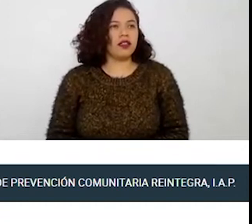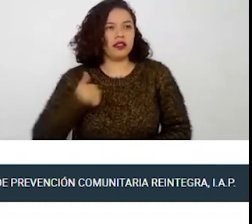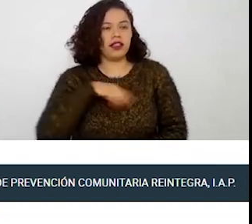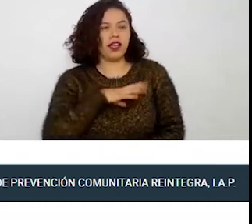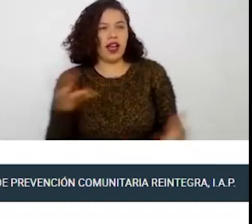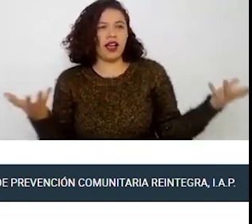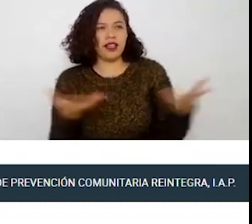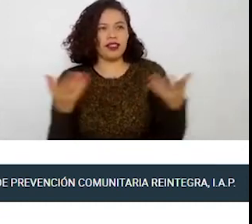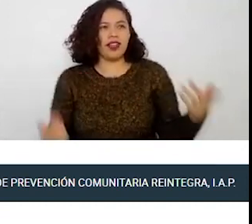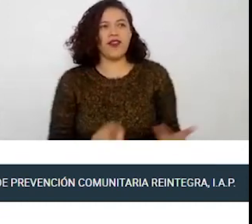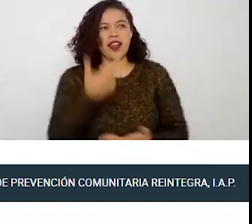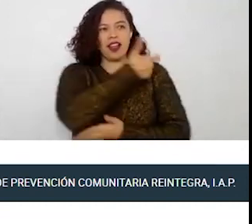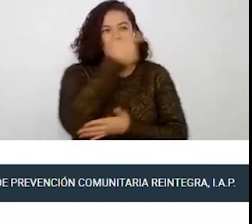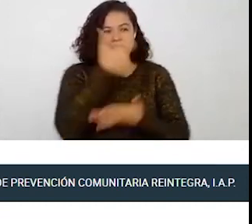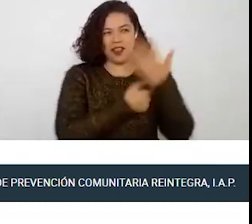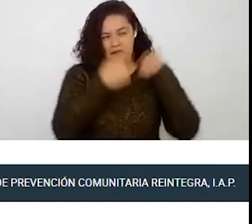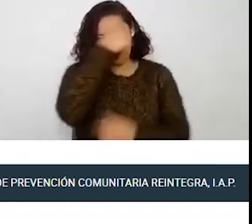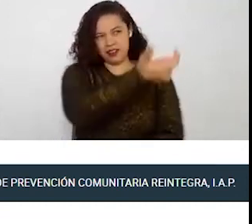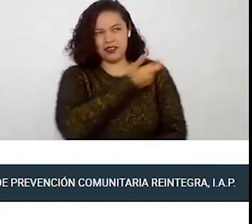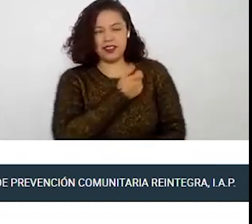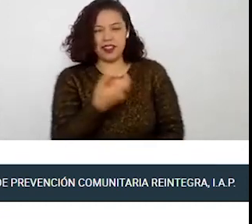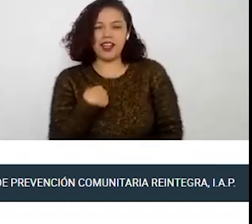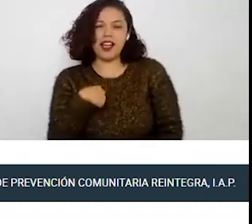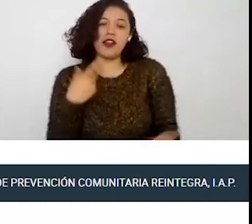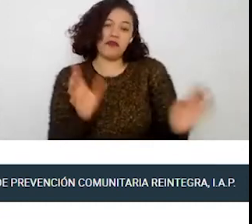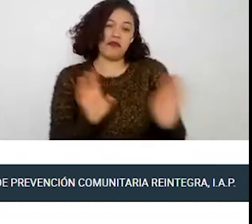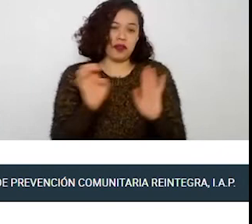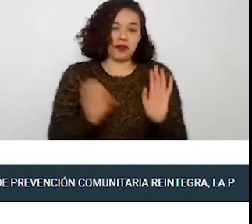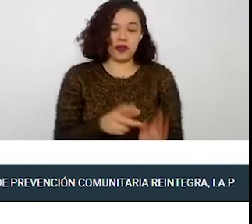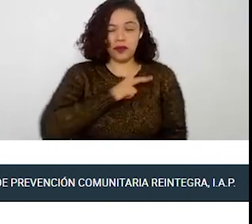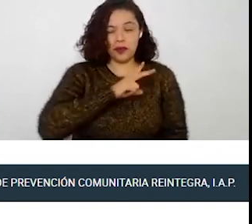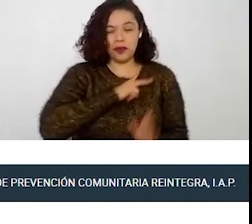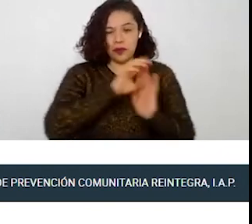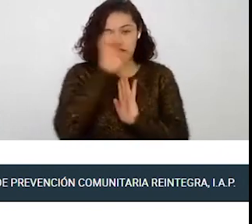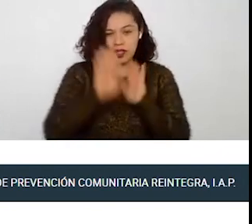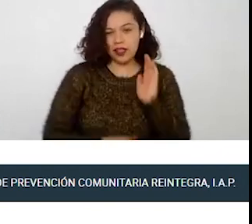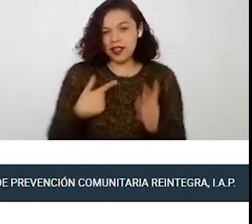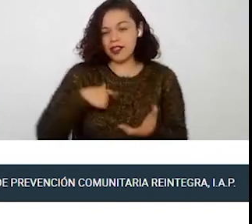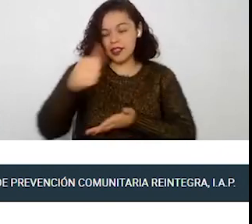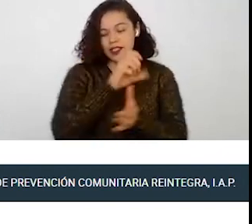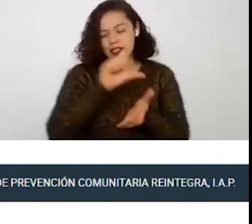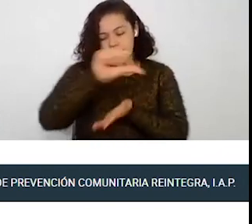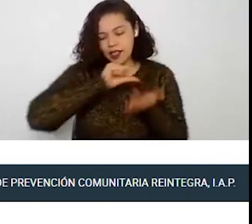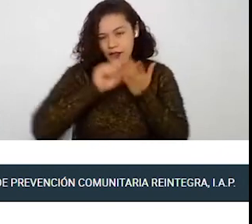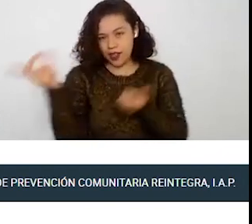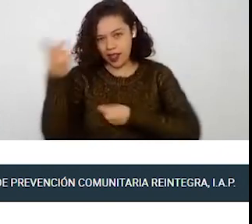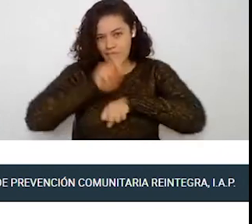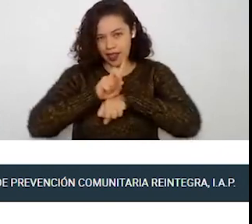una una cuenta de ingreso en este caso mi proyecto como vemos ese centro de día